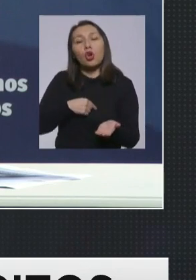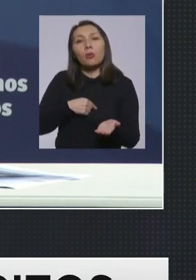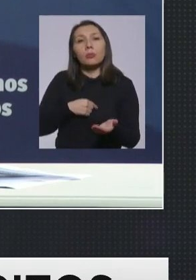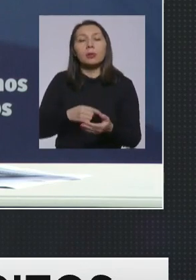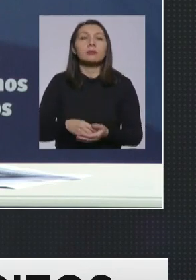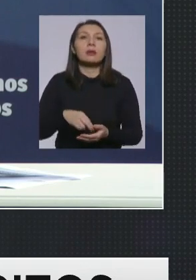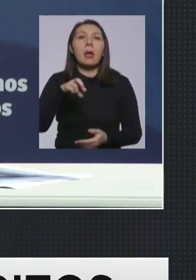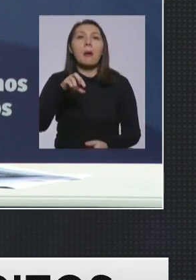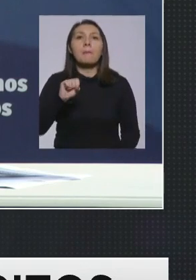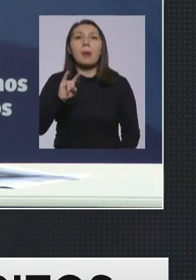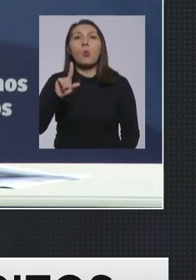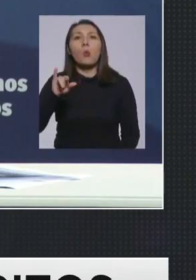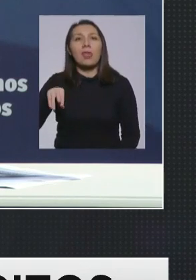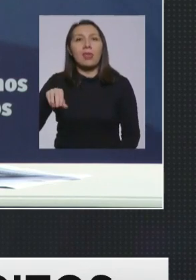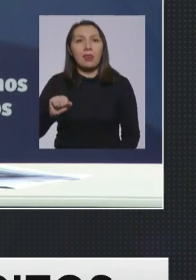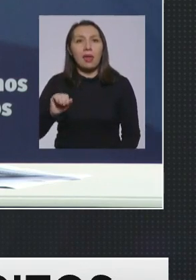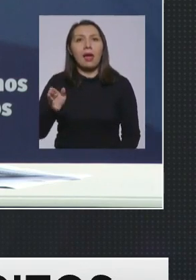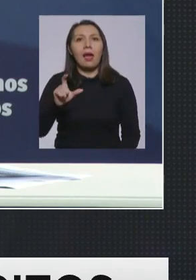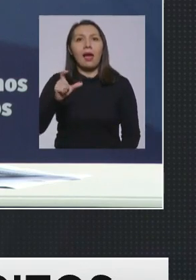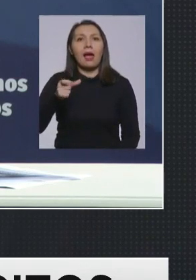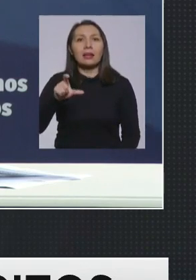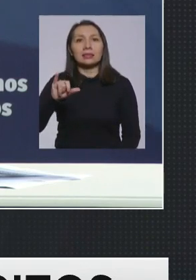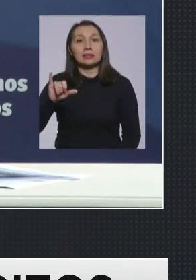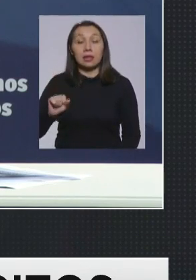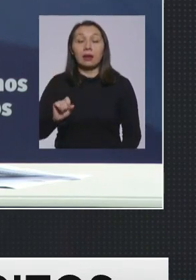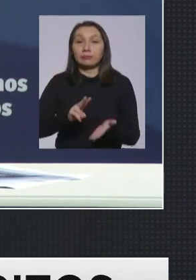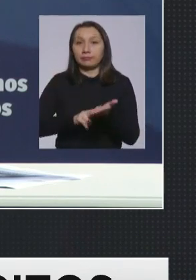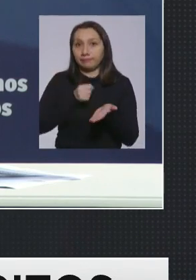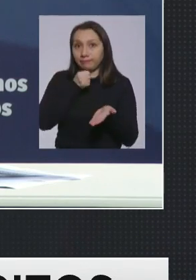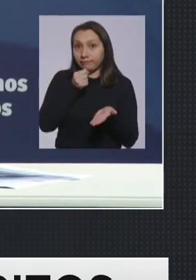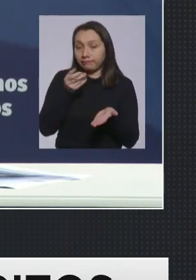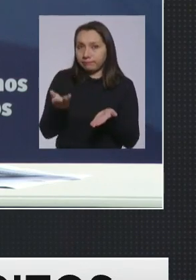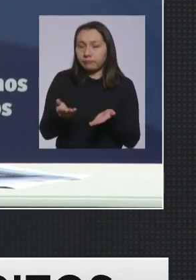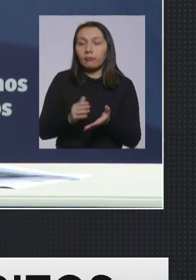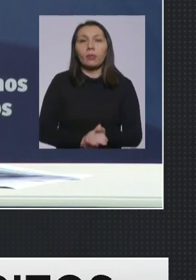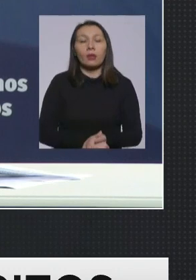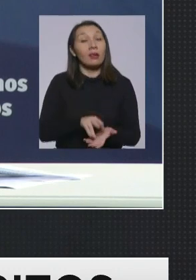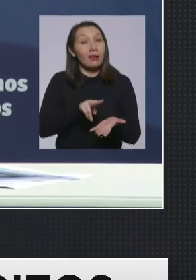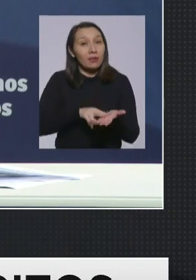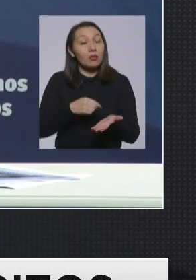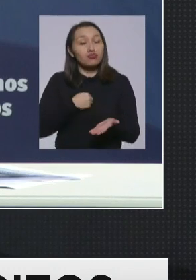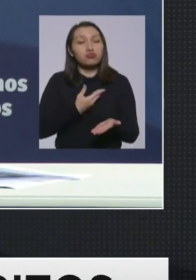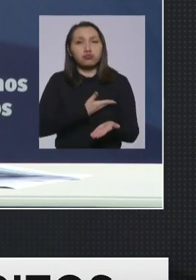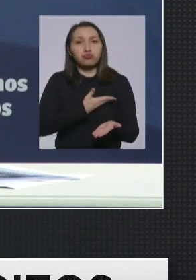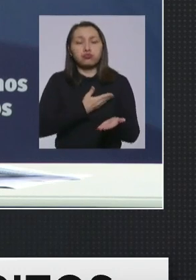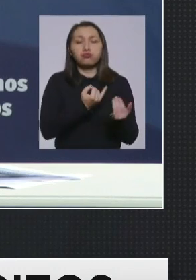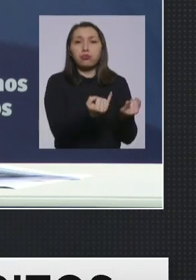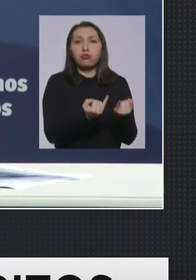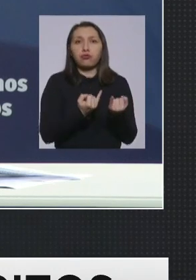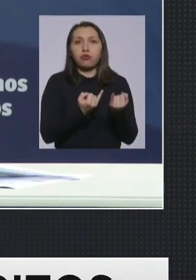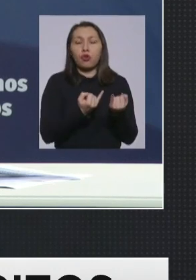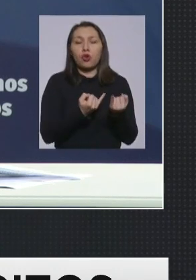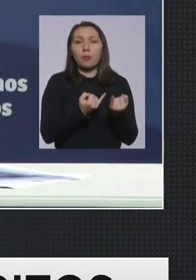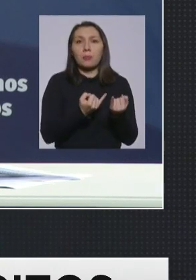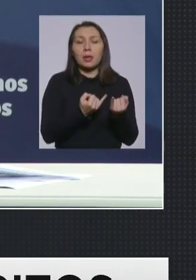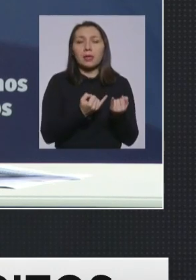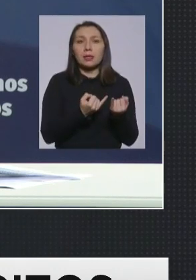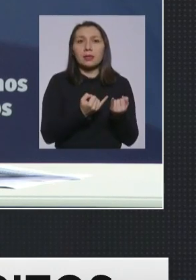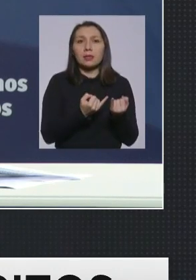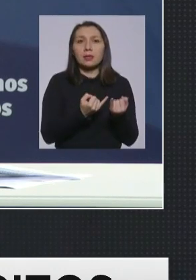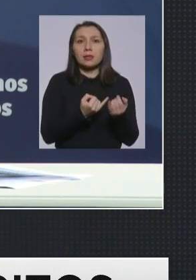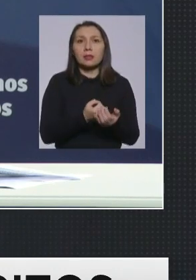el balín a garcía all in a paulina y la verdad es que tengo el informe de el